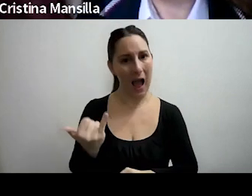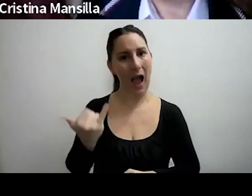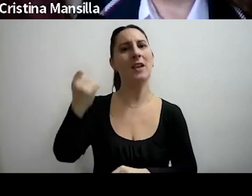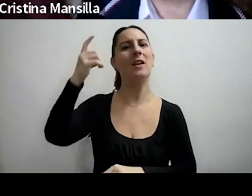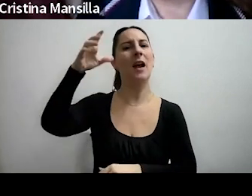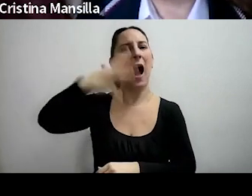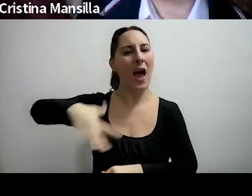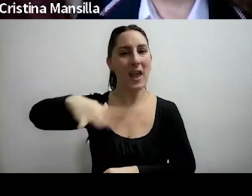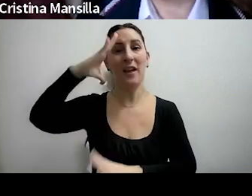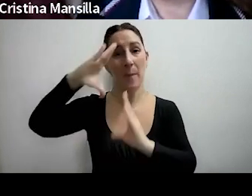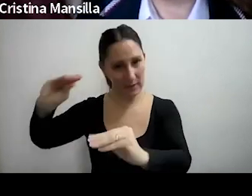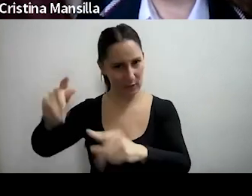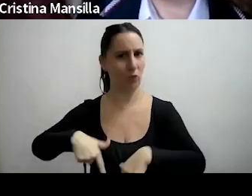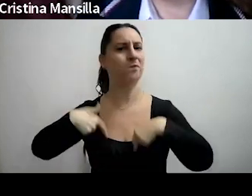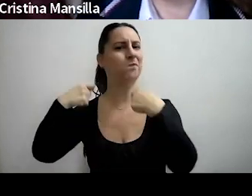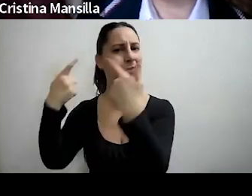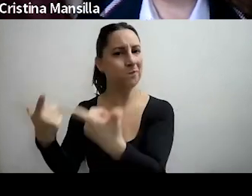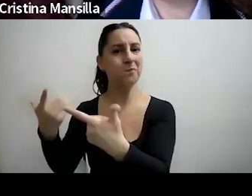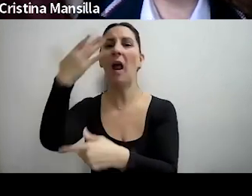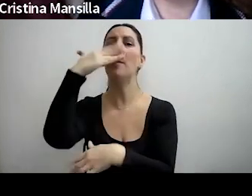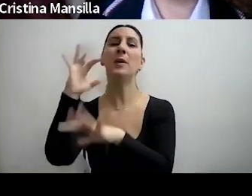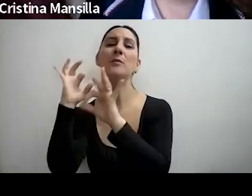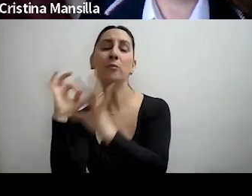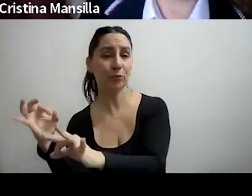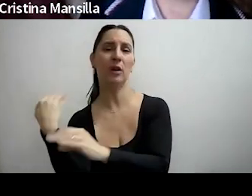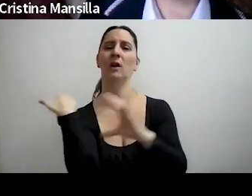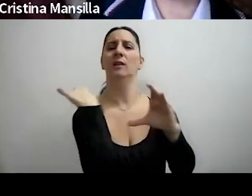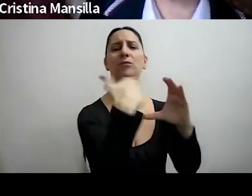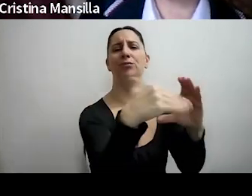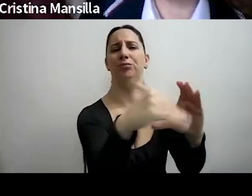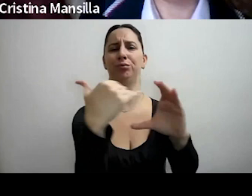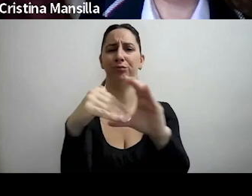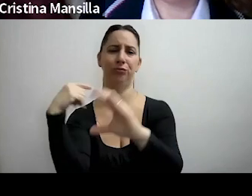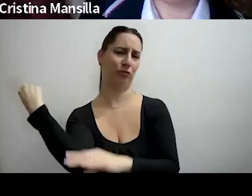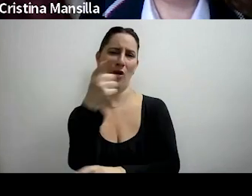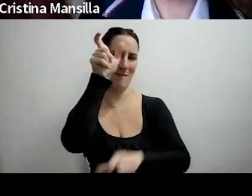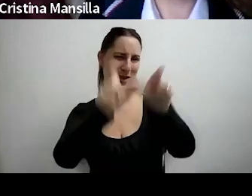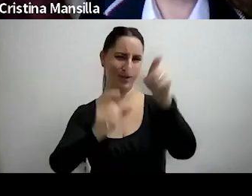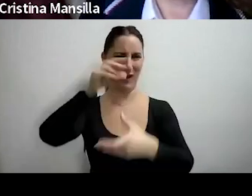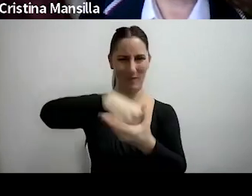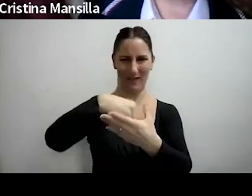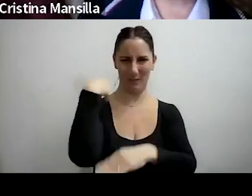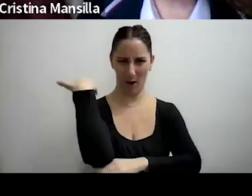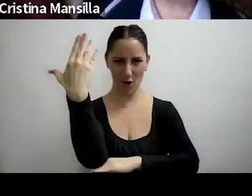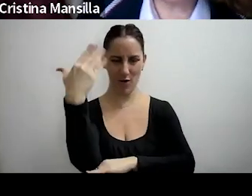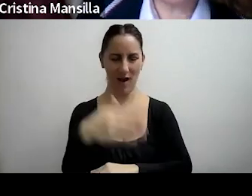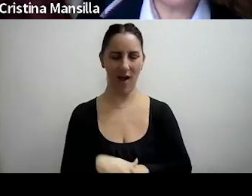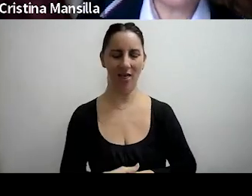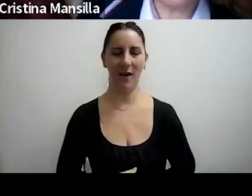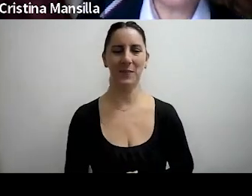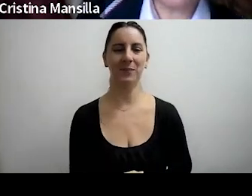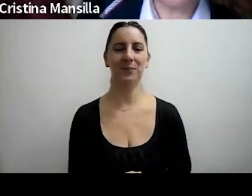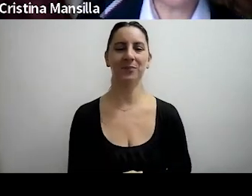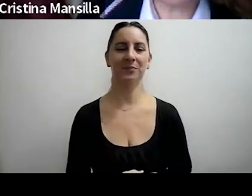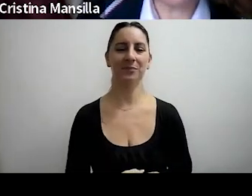capacitación para que pueda compartirlos a posteriori con todos los participantes a la jornada. Como siempre, a